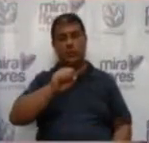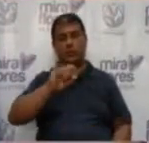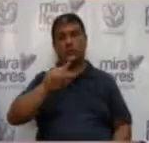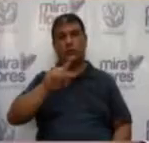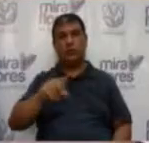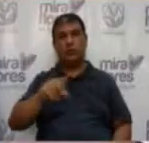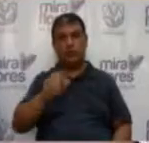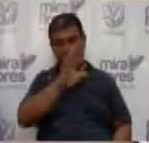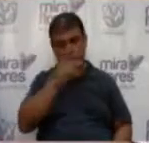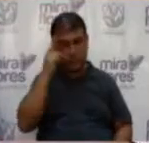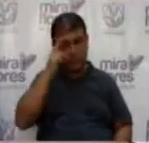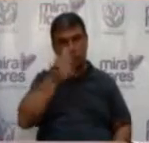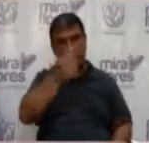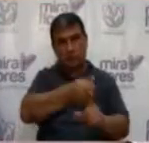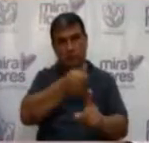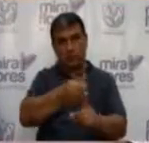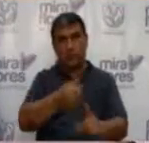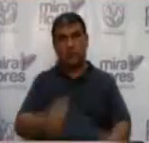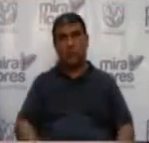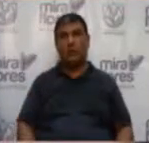razones.